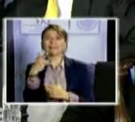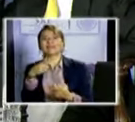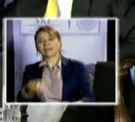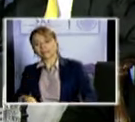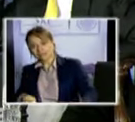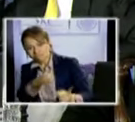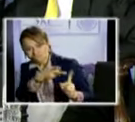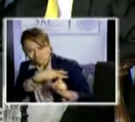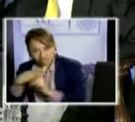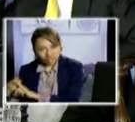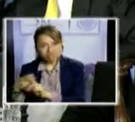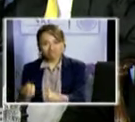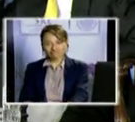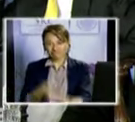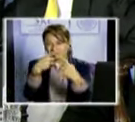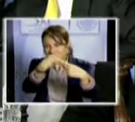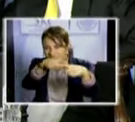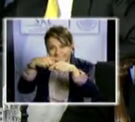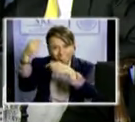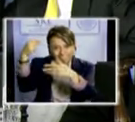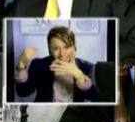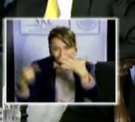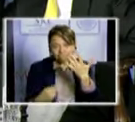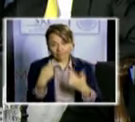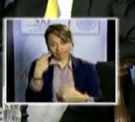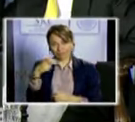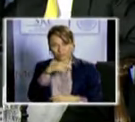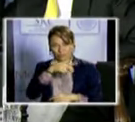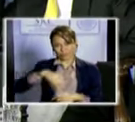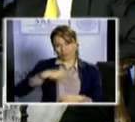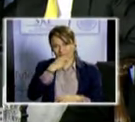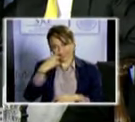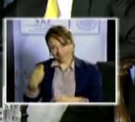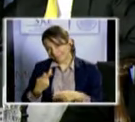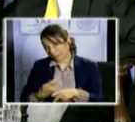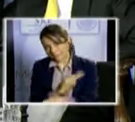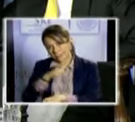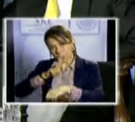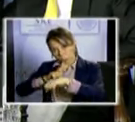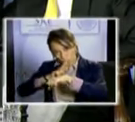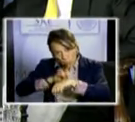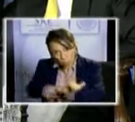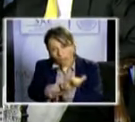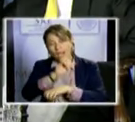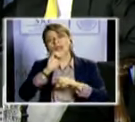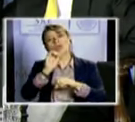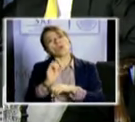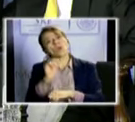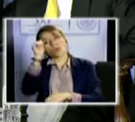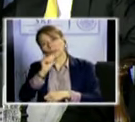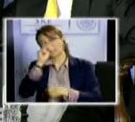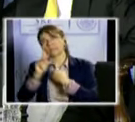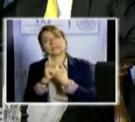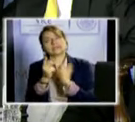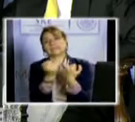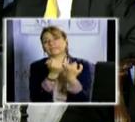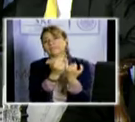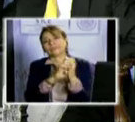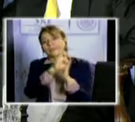la que señalabas, las tendencias en el Uruguay o las tendencias en algunos estados de los Estados Unidos, de la Unión